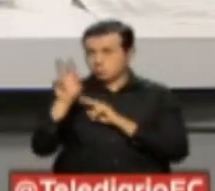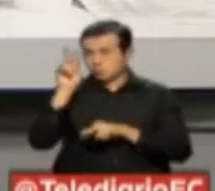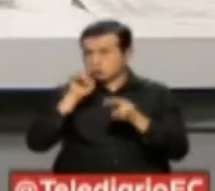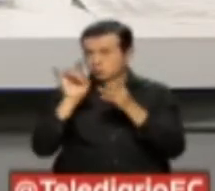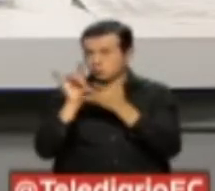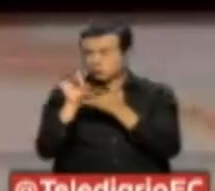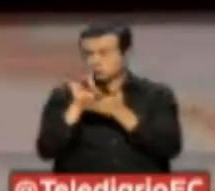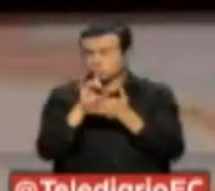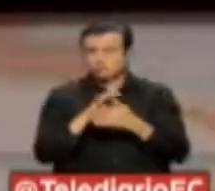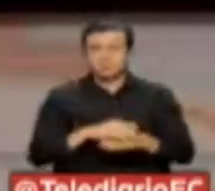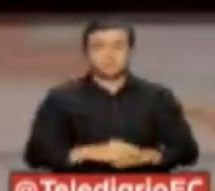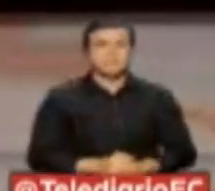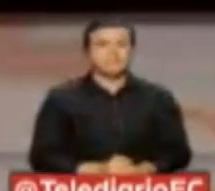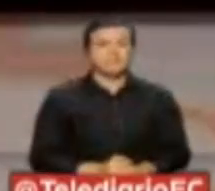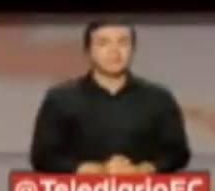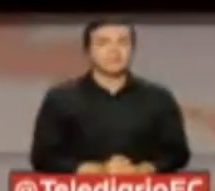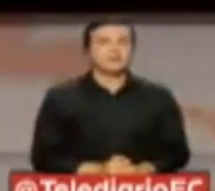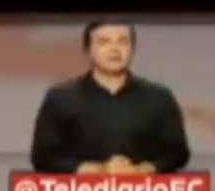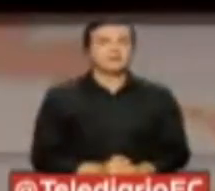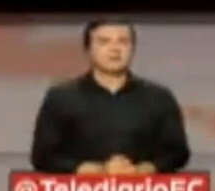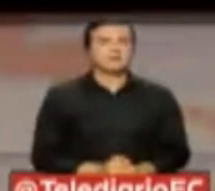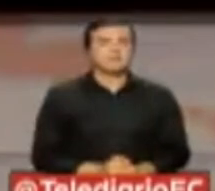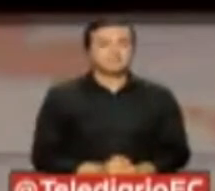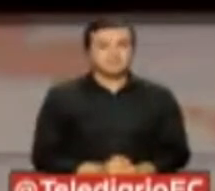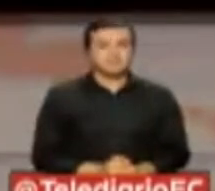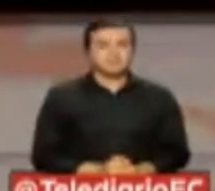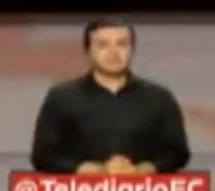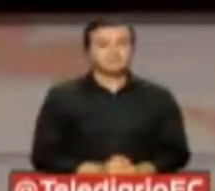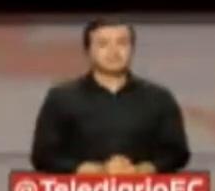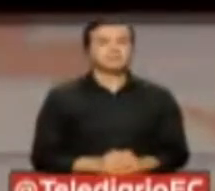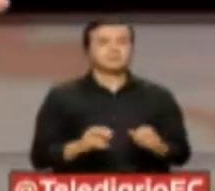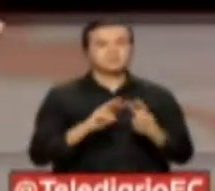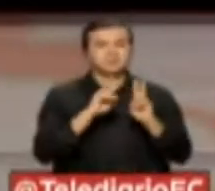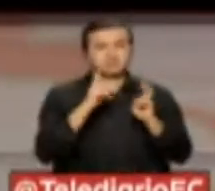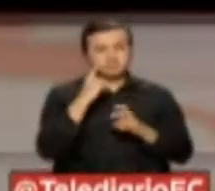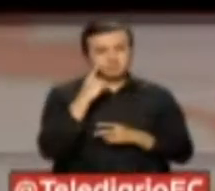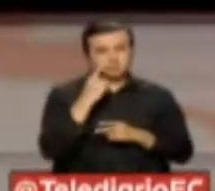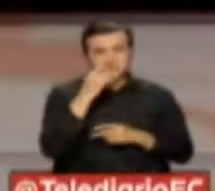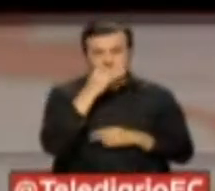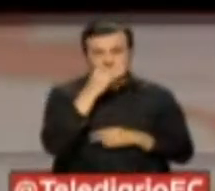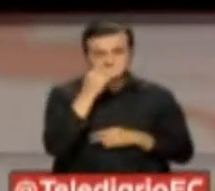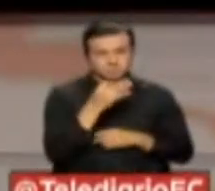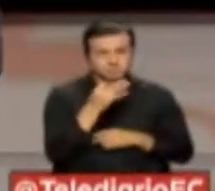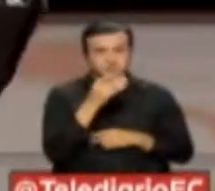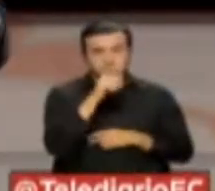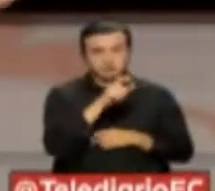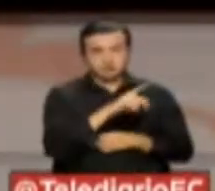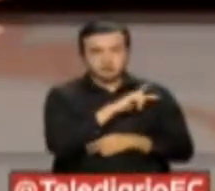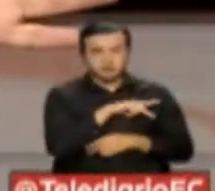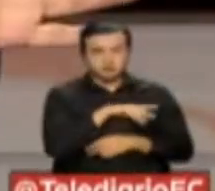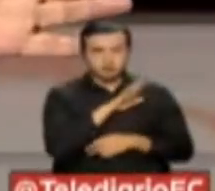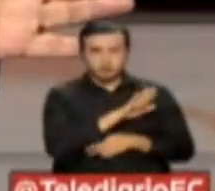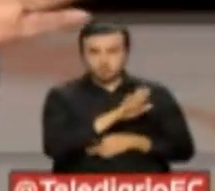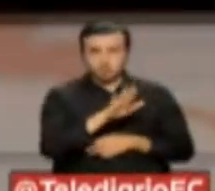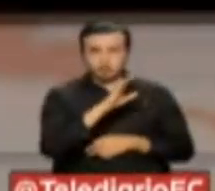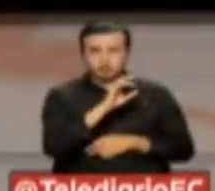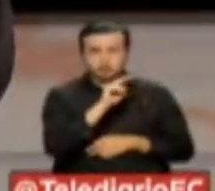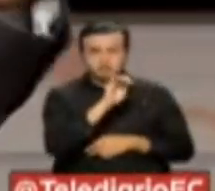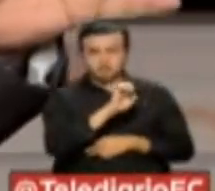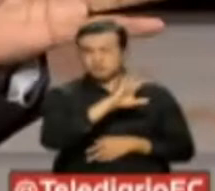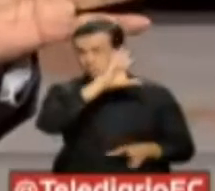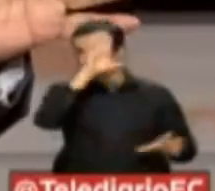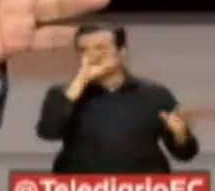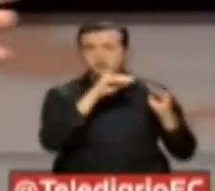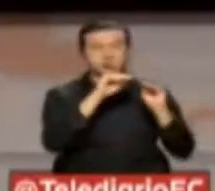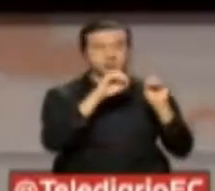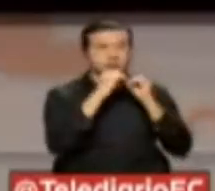sensación bueno yo hablando estoy hablando de probidad el cual debería ser la personalidad no solamente del cnt sino de